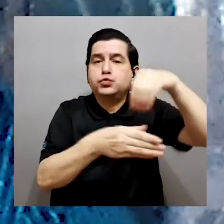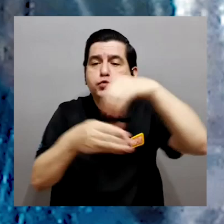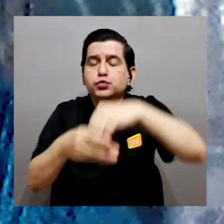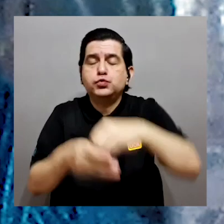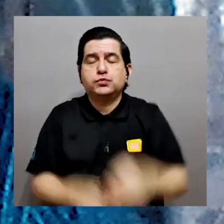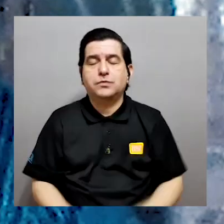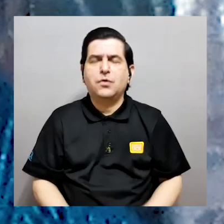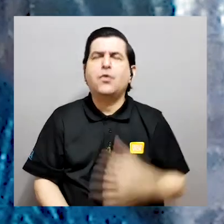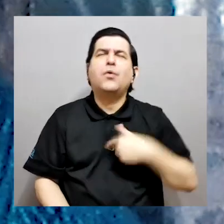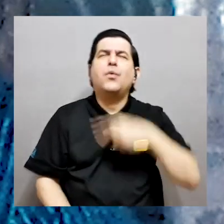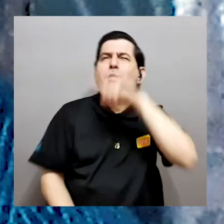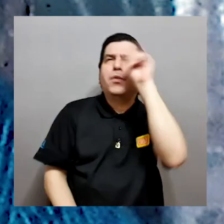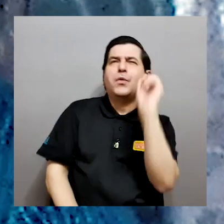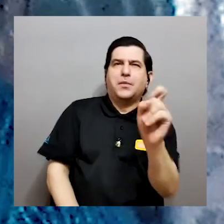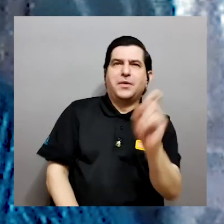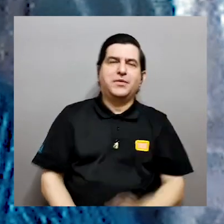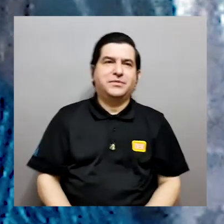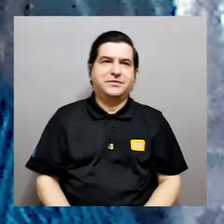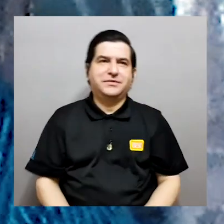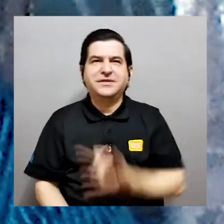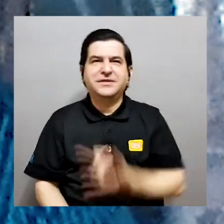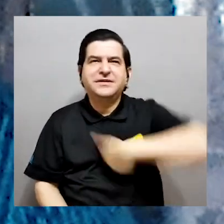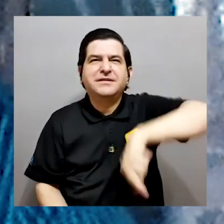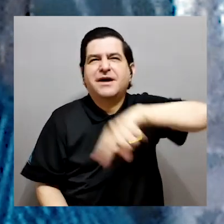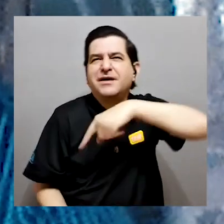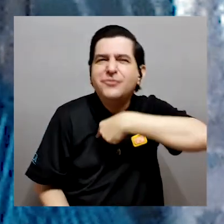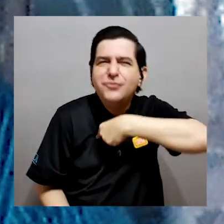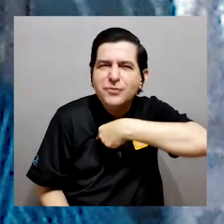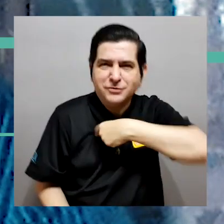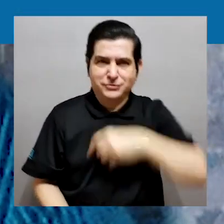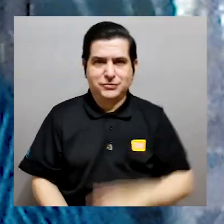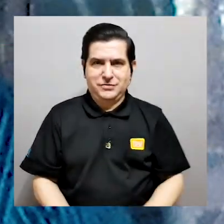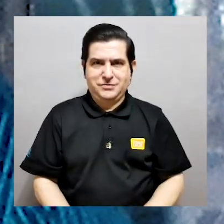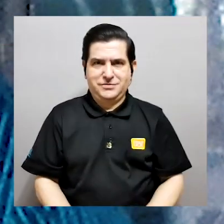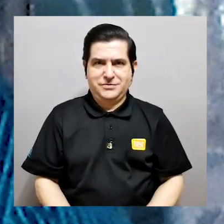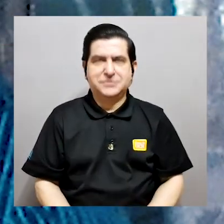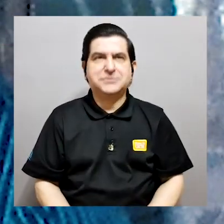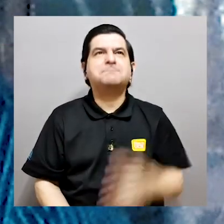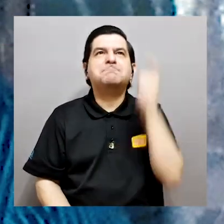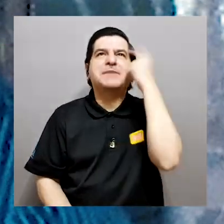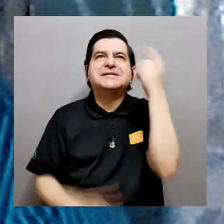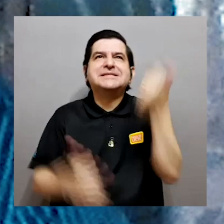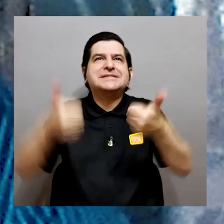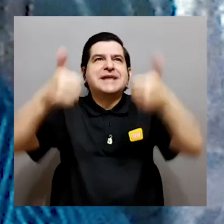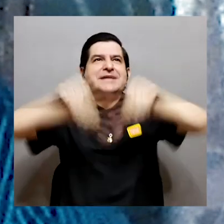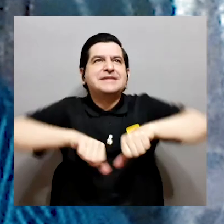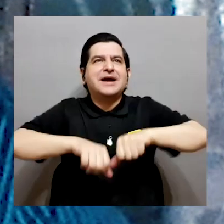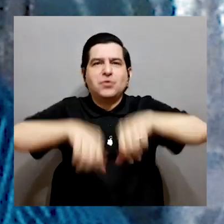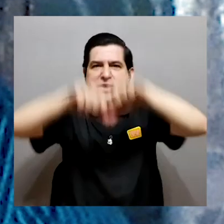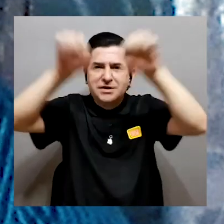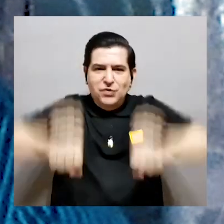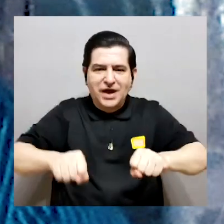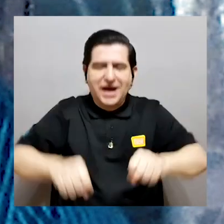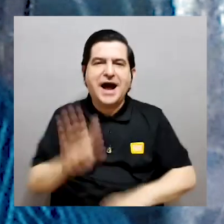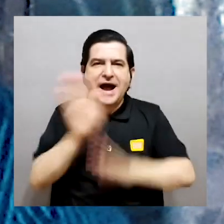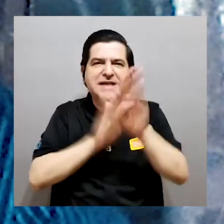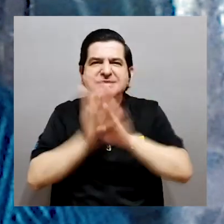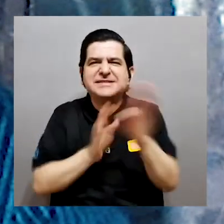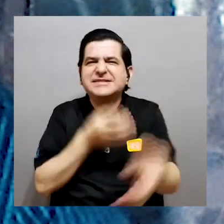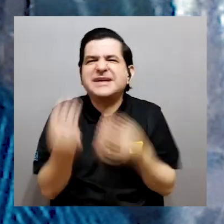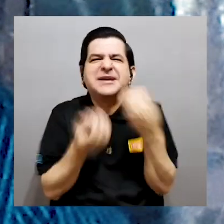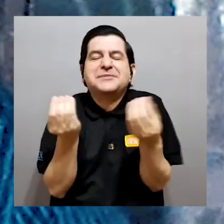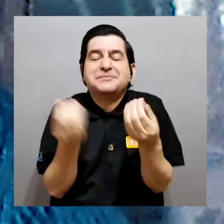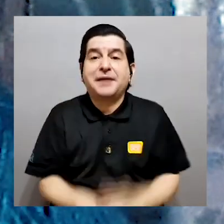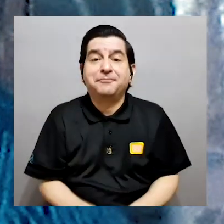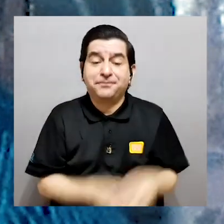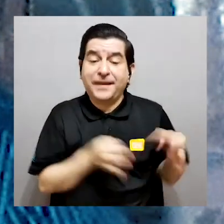¿verdad? Entonces uno se preguntaría, ¿qué es lo que tenemos que vaya acorde con nuestros criterios de desarrollo y